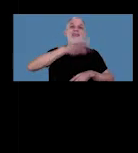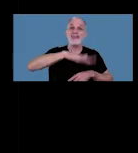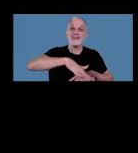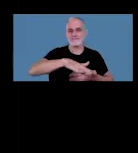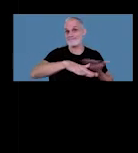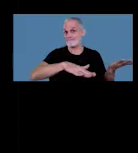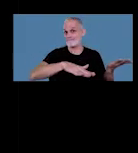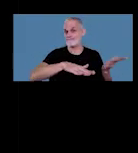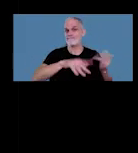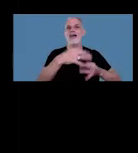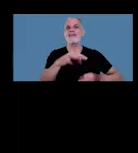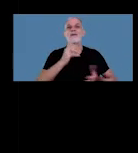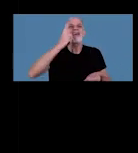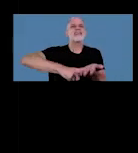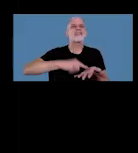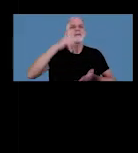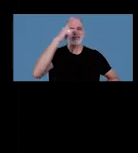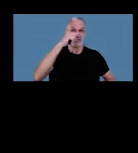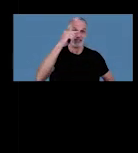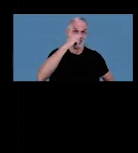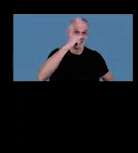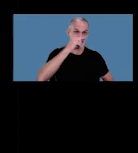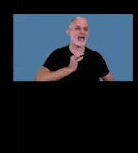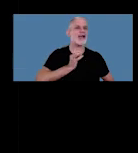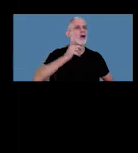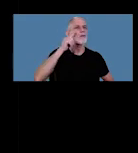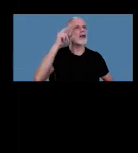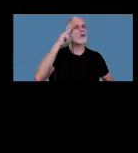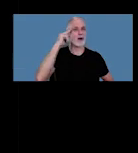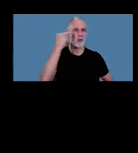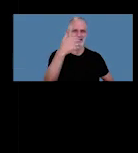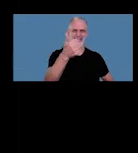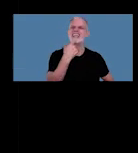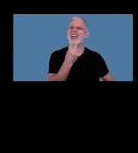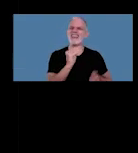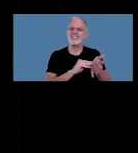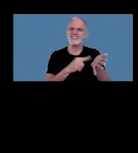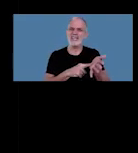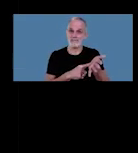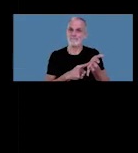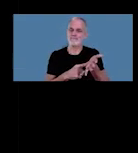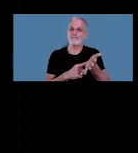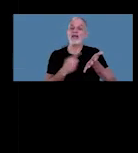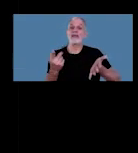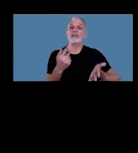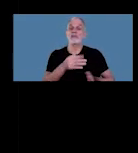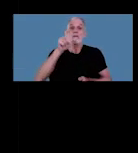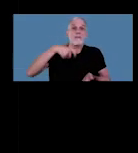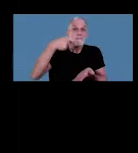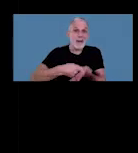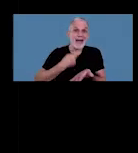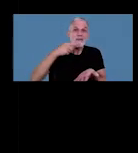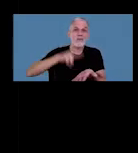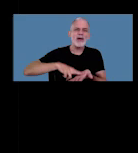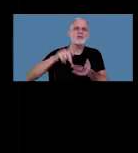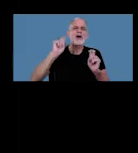tener que usar el dictamen 77 del 96. ¿Y qué nos dice? Que el sujeto pasivo de la obligación tributaria va a